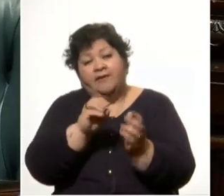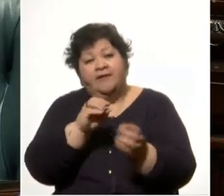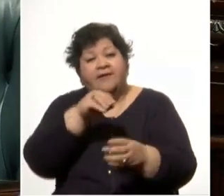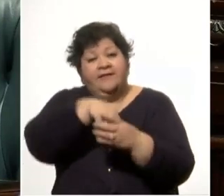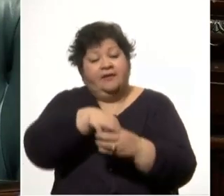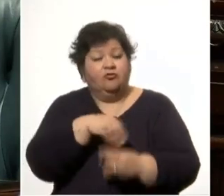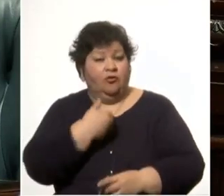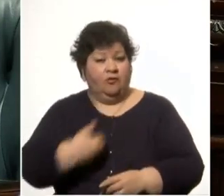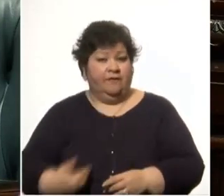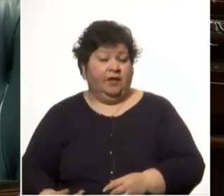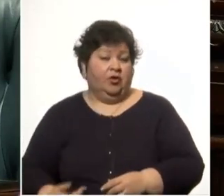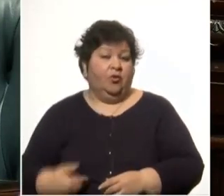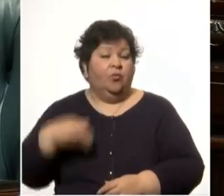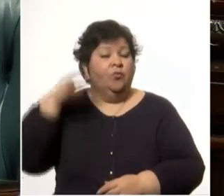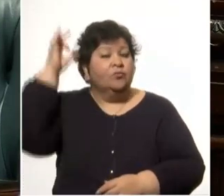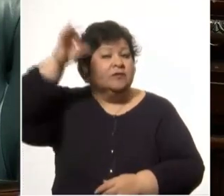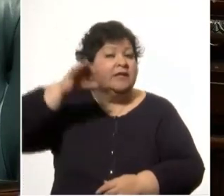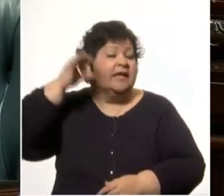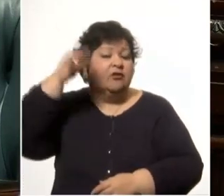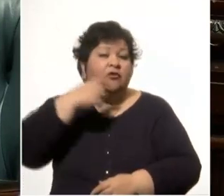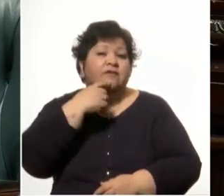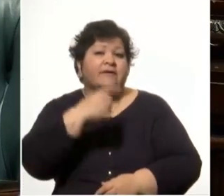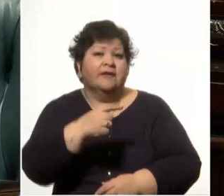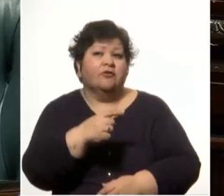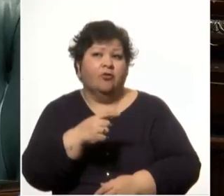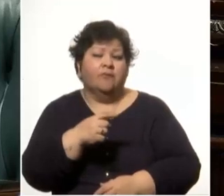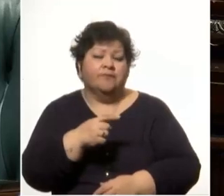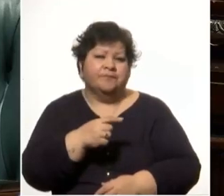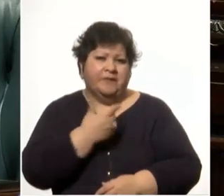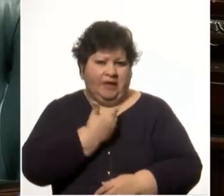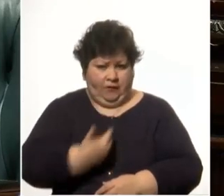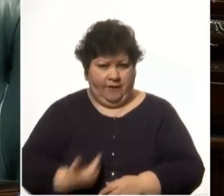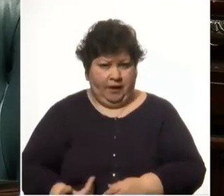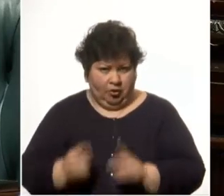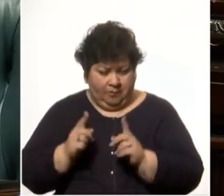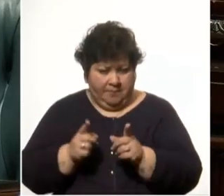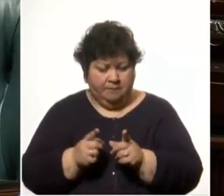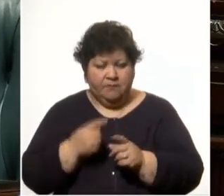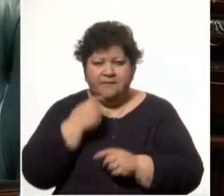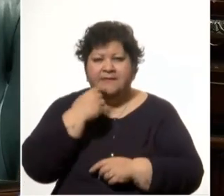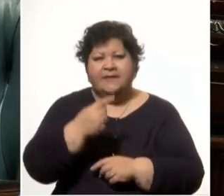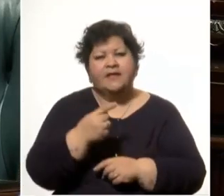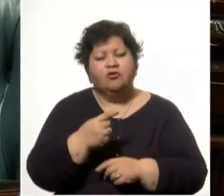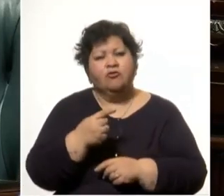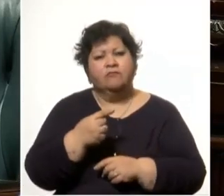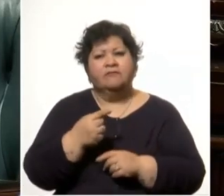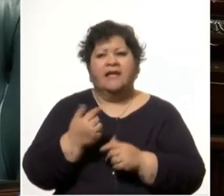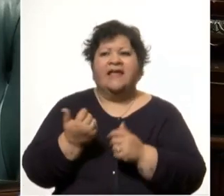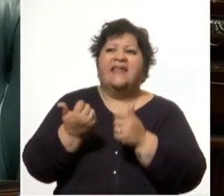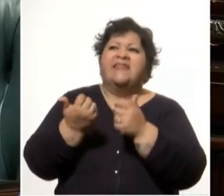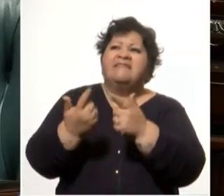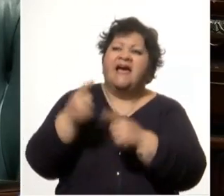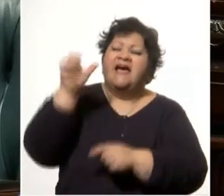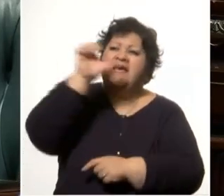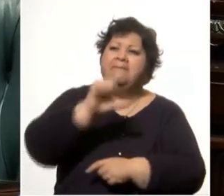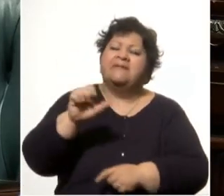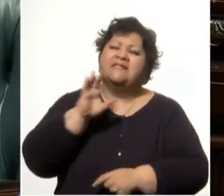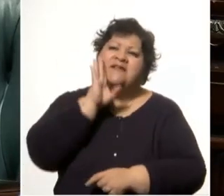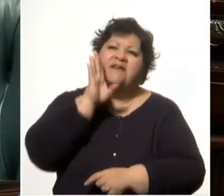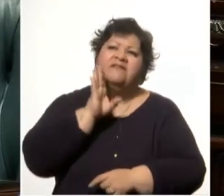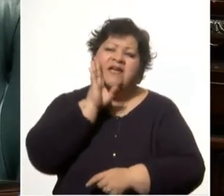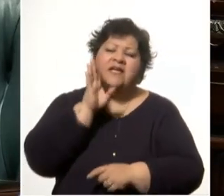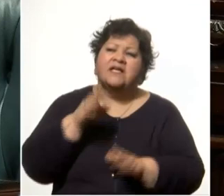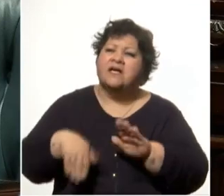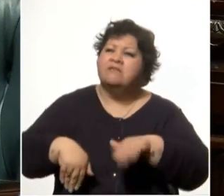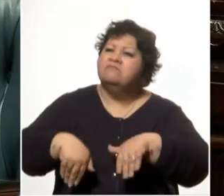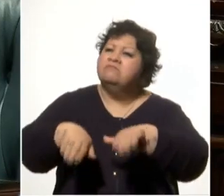Un legislador de la coalición, por ejemplo, dijo que el acuerdo, y cito textualmente, deja en manos de la empresa concesionaria la posibilidad de mantener